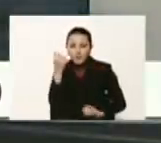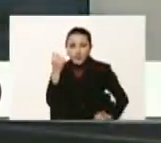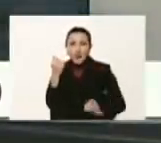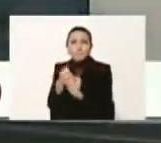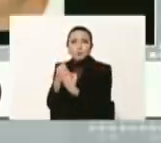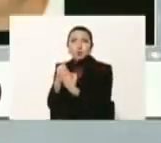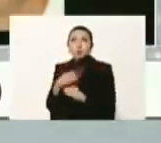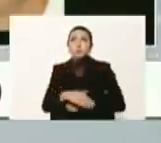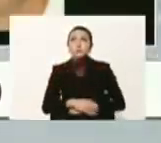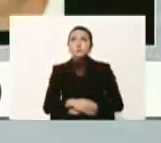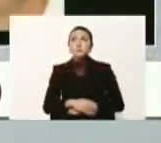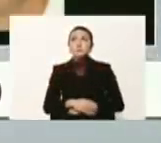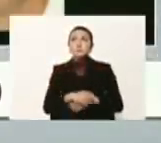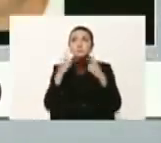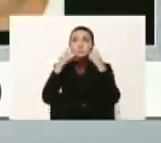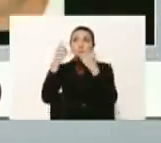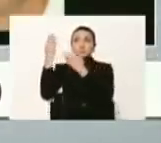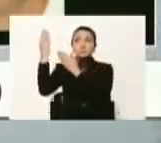Antonino Intriago,